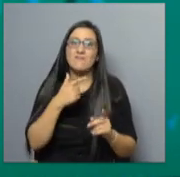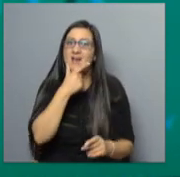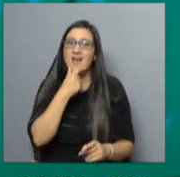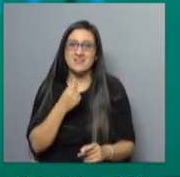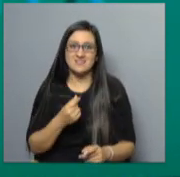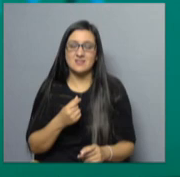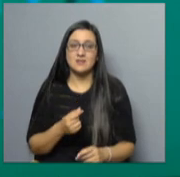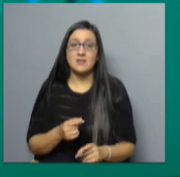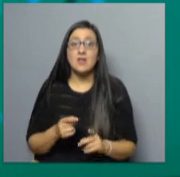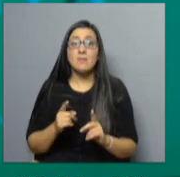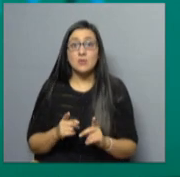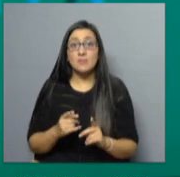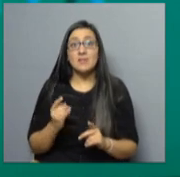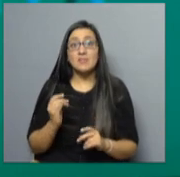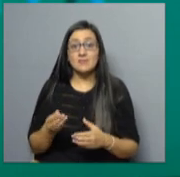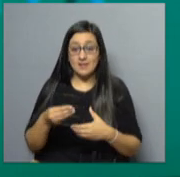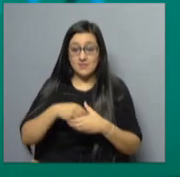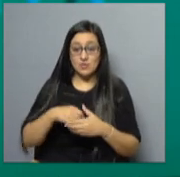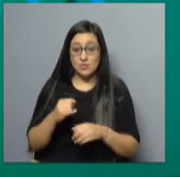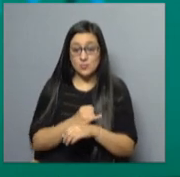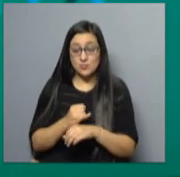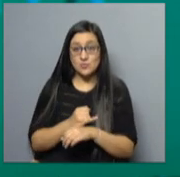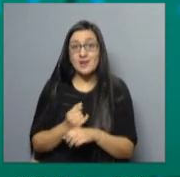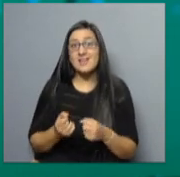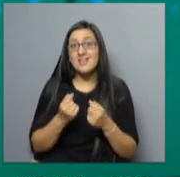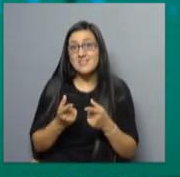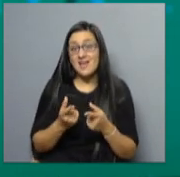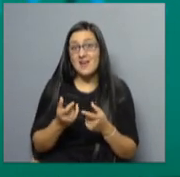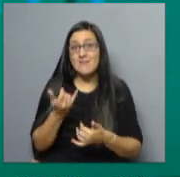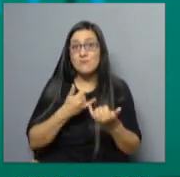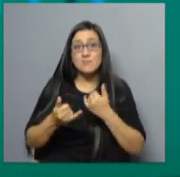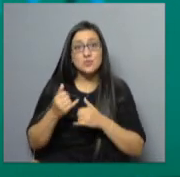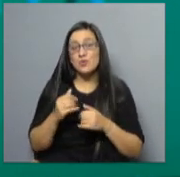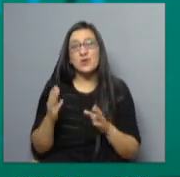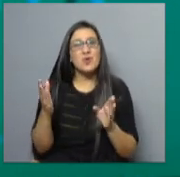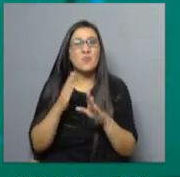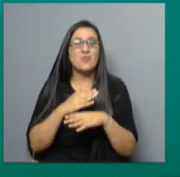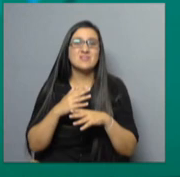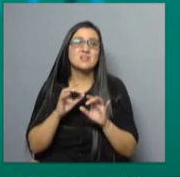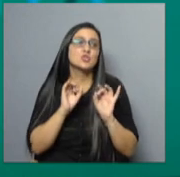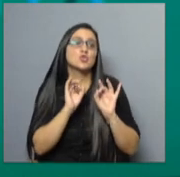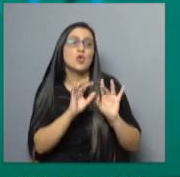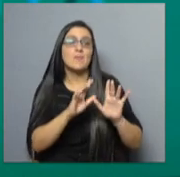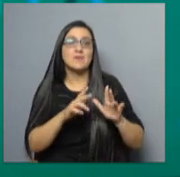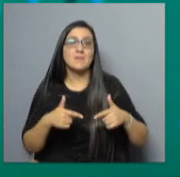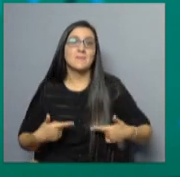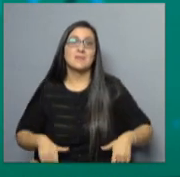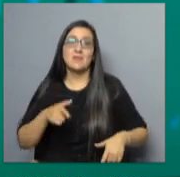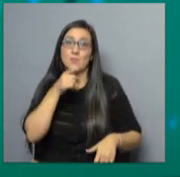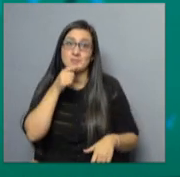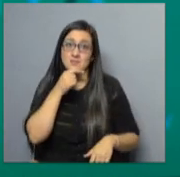debe tener una cobertura institucional o sea el proveedor de información no puede ser el ministerio del interior- exclusivamente tiene que abrir un espacio